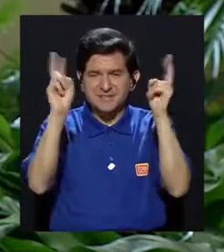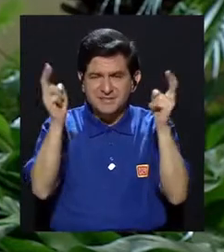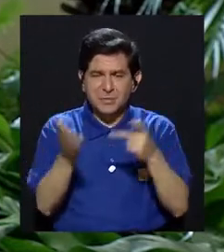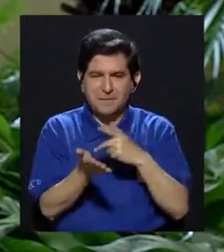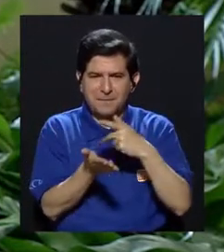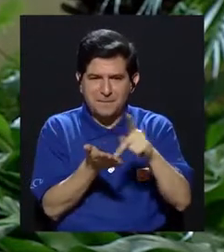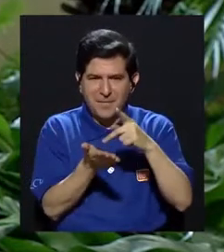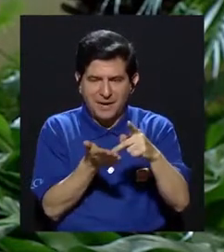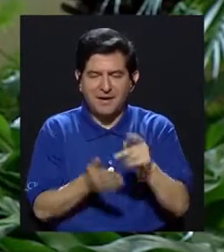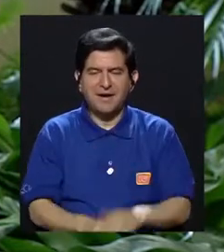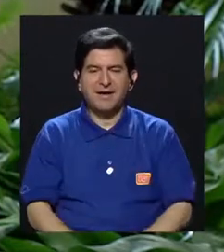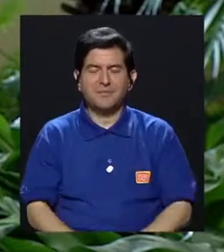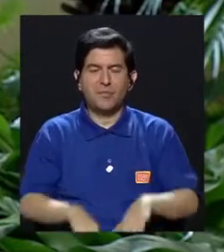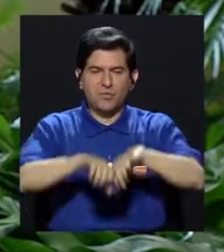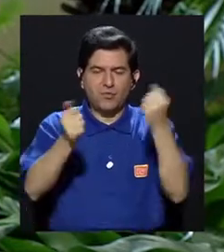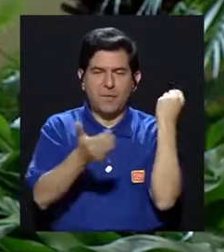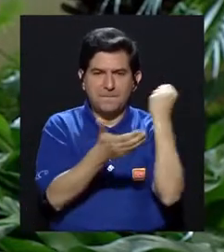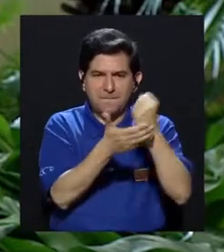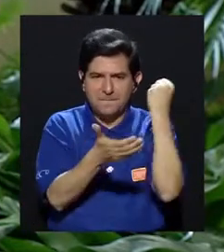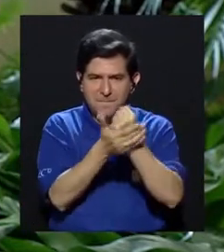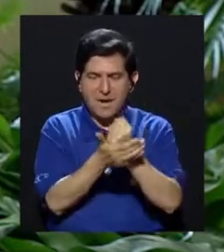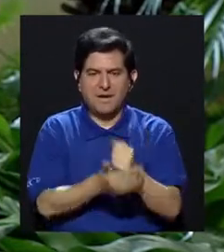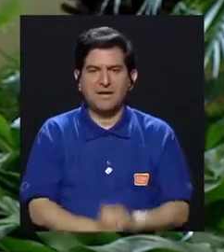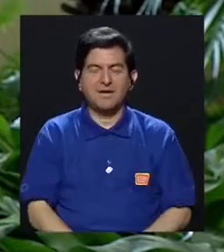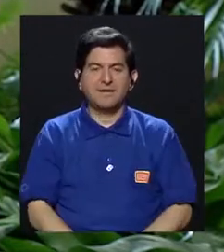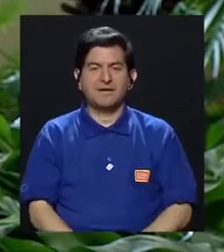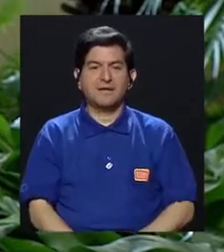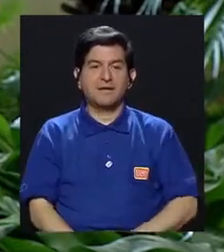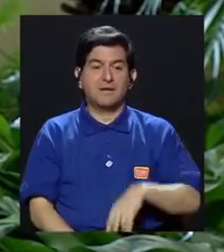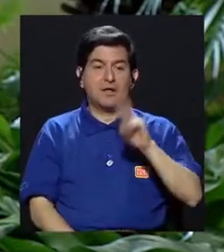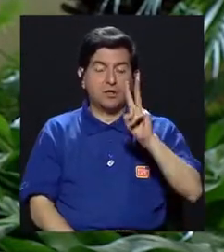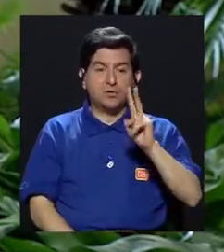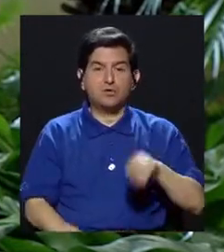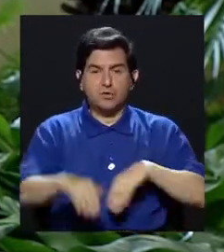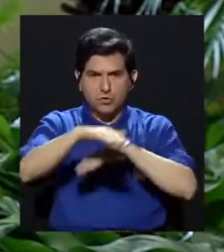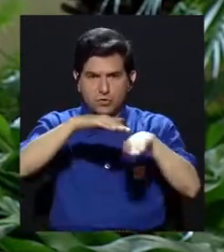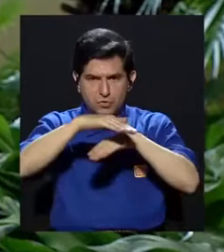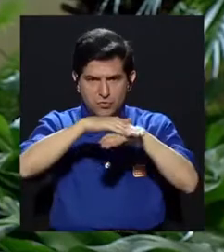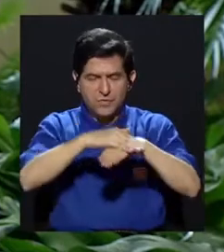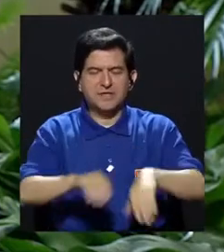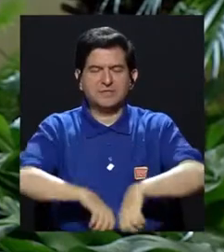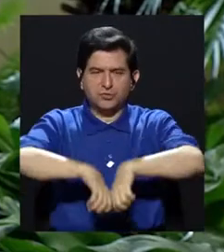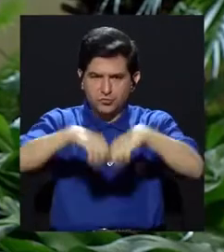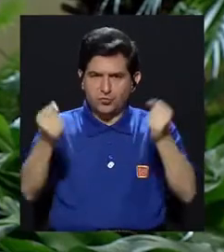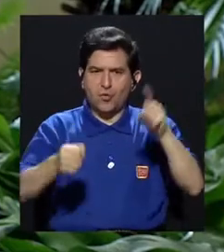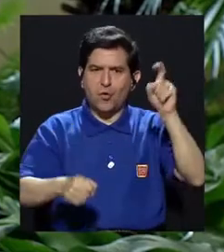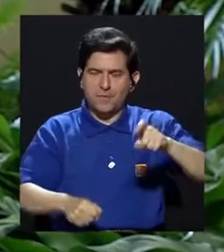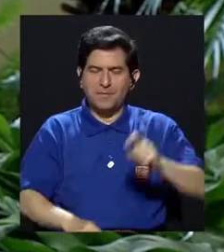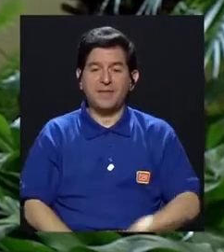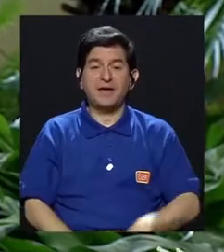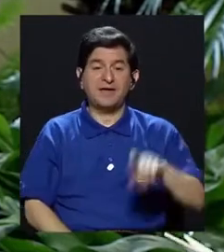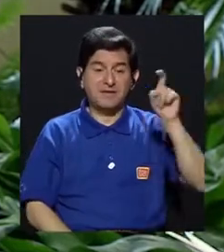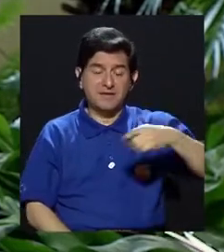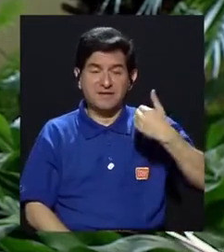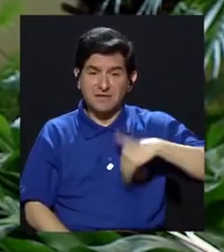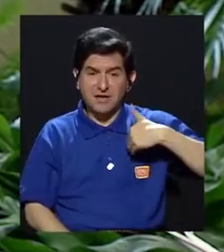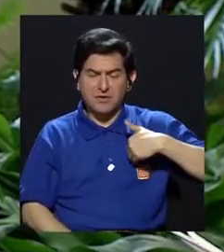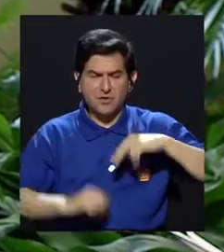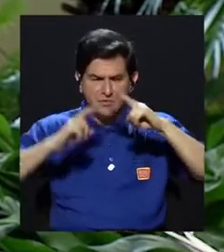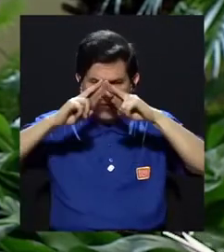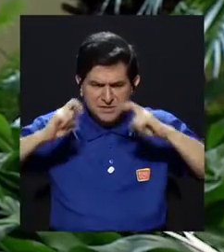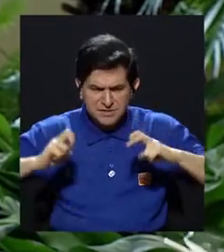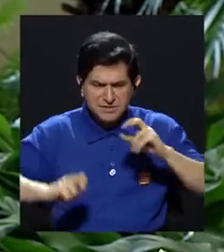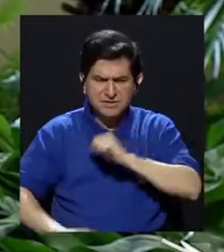romper con los marcadores y hay un costo que se paga, o sea, estos dos pilares hay que romperlos y eso requiere que los hombres revisemos